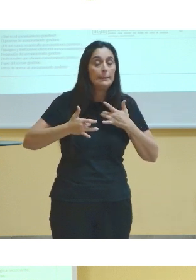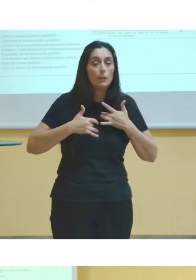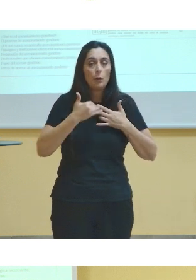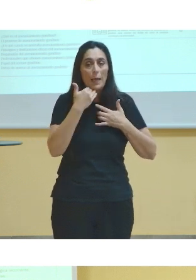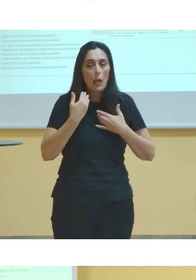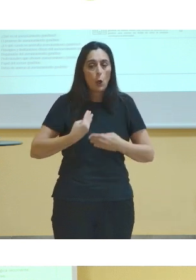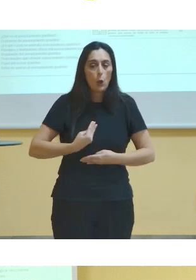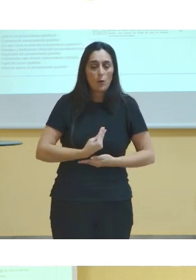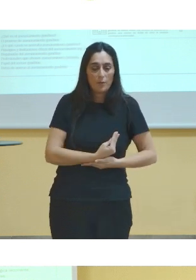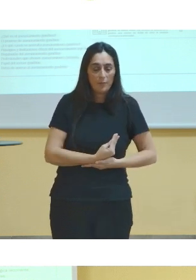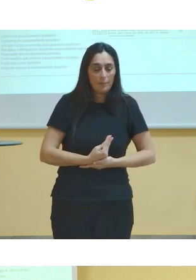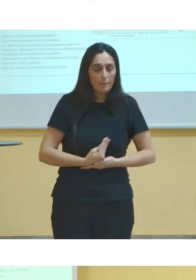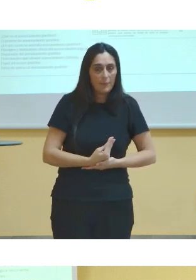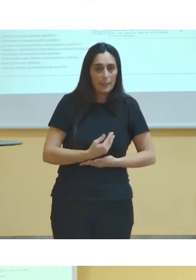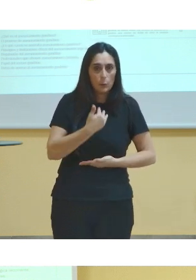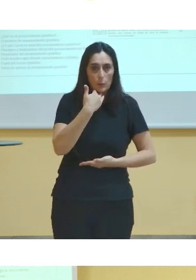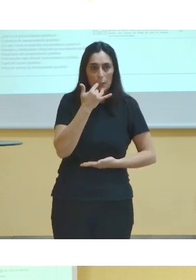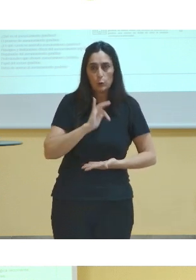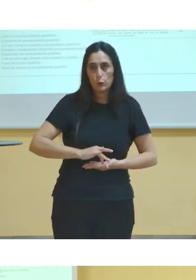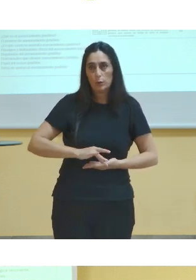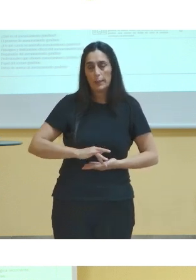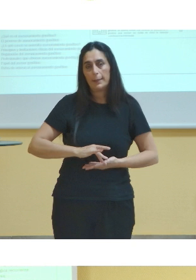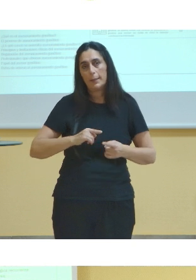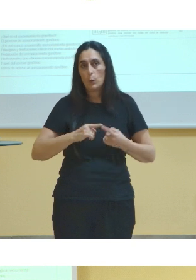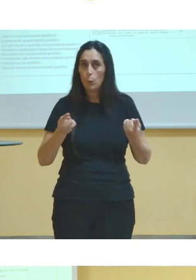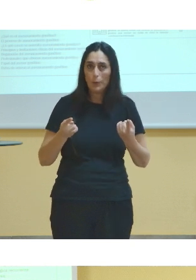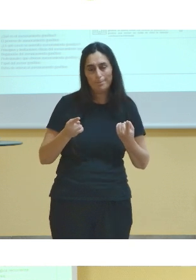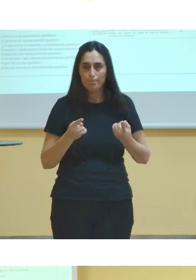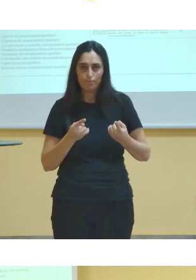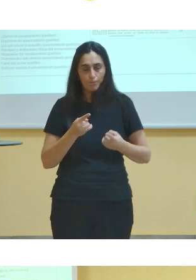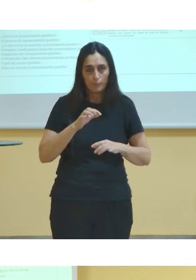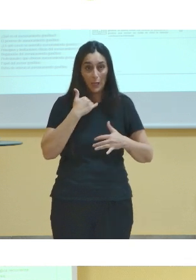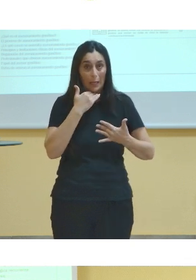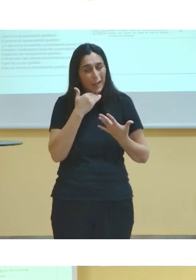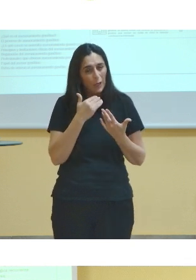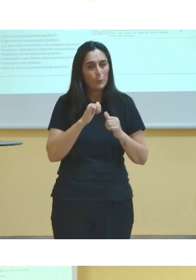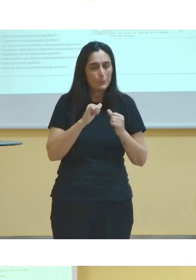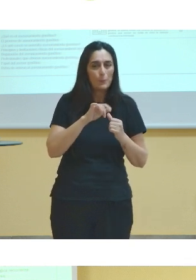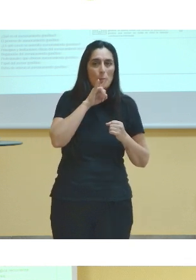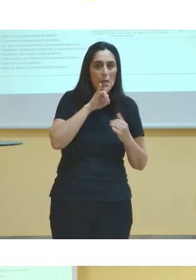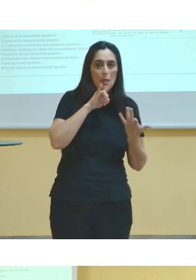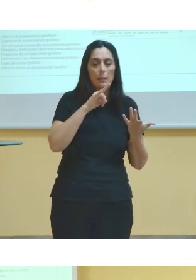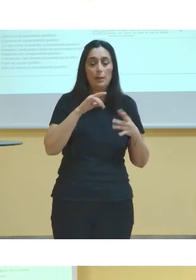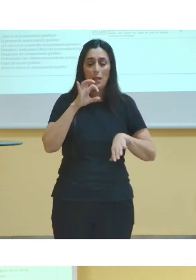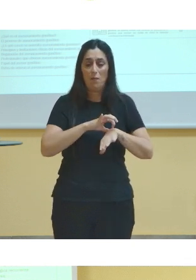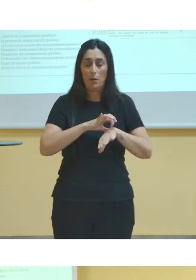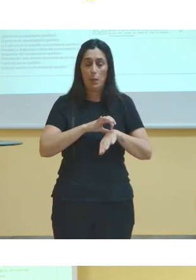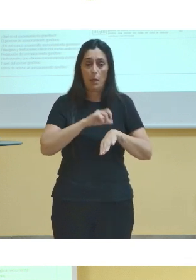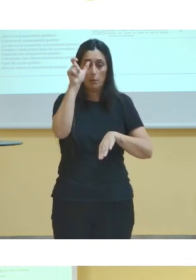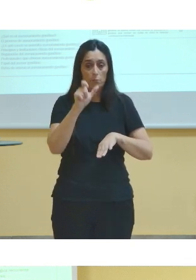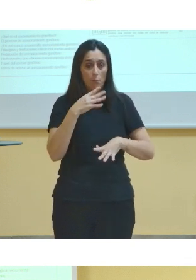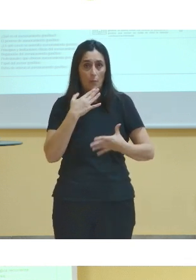venga con una anomalía, enfermedades del adulto,